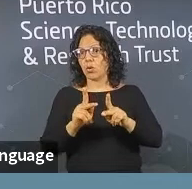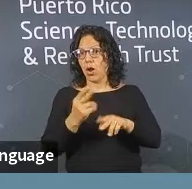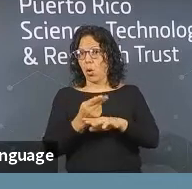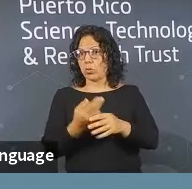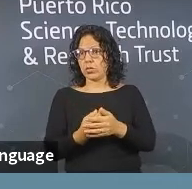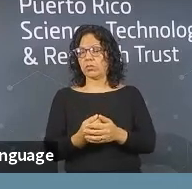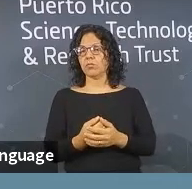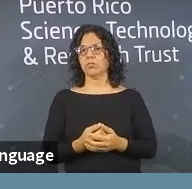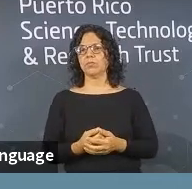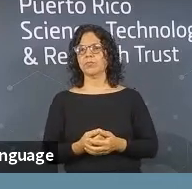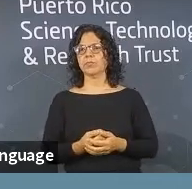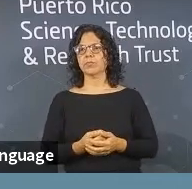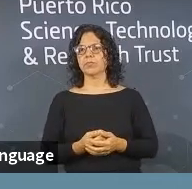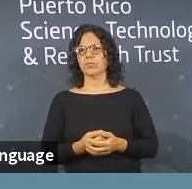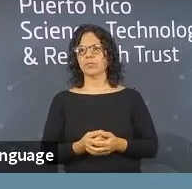usuario.